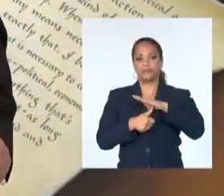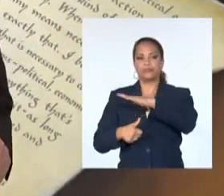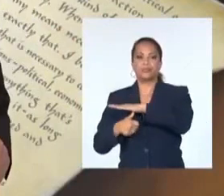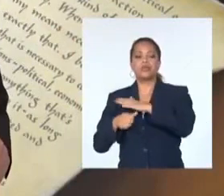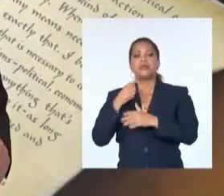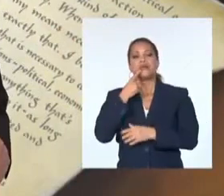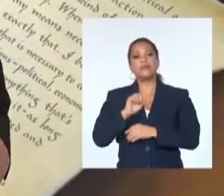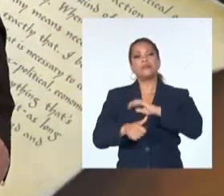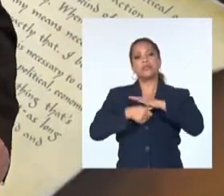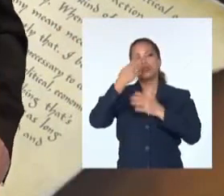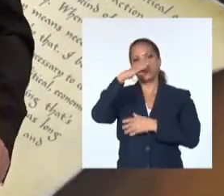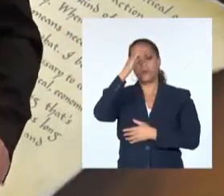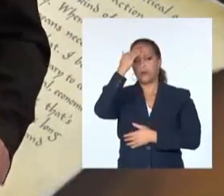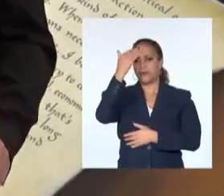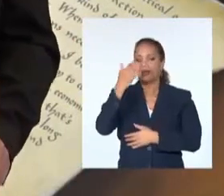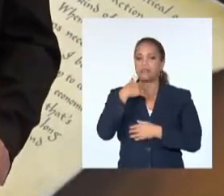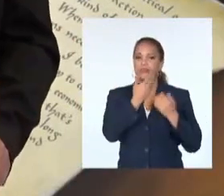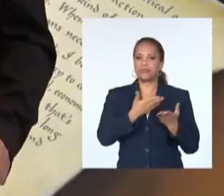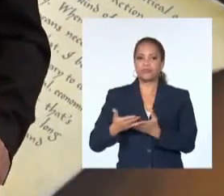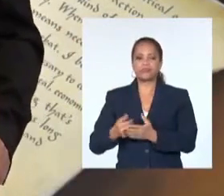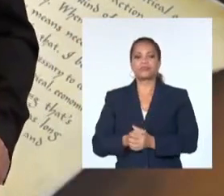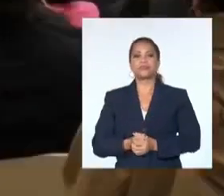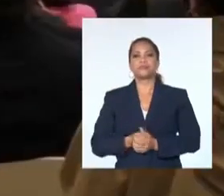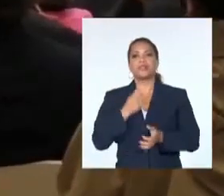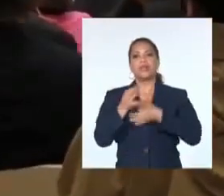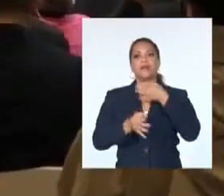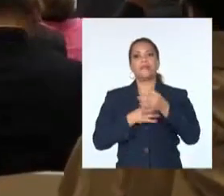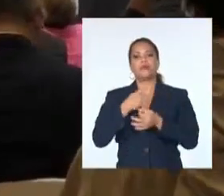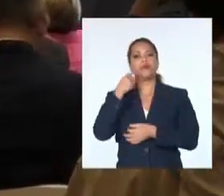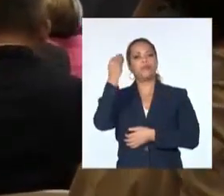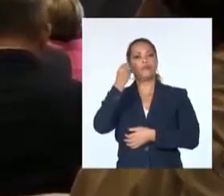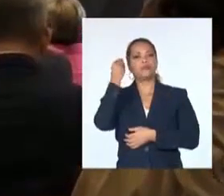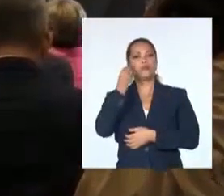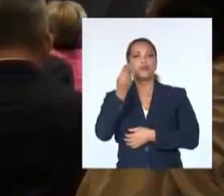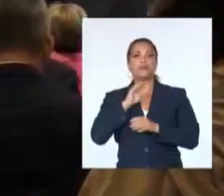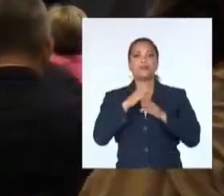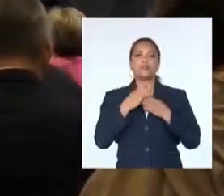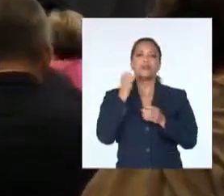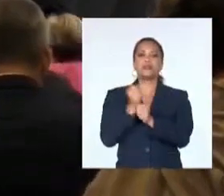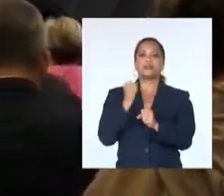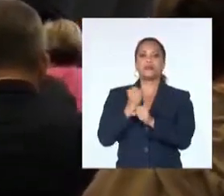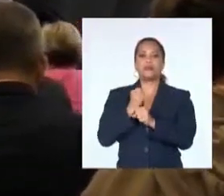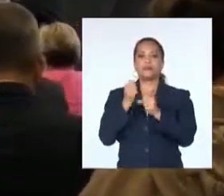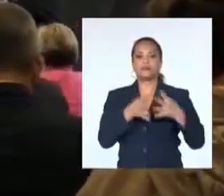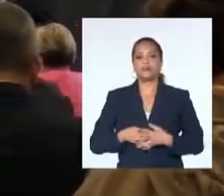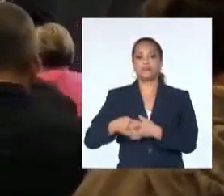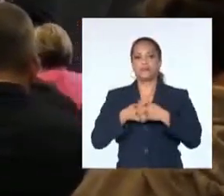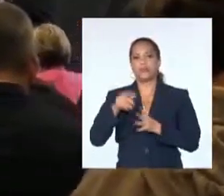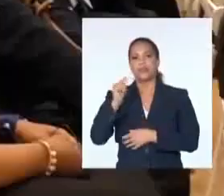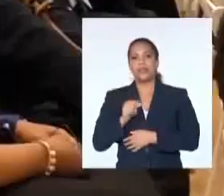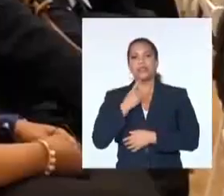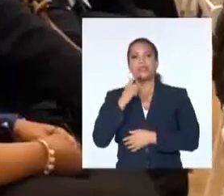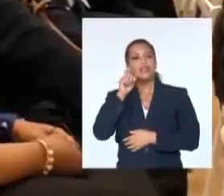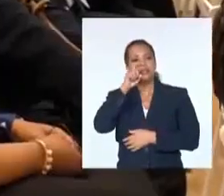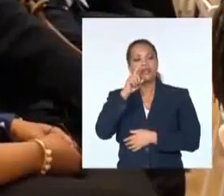agradeció la acogida en esta institución, resaltó la estatura moral y pensamiento del activista estadounidense, sobre el cual dijo creció escuchando su